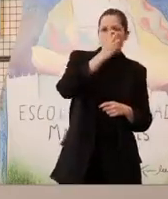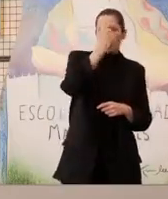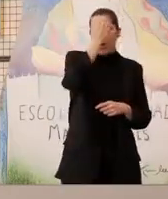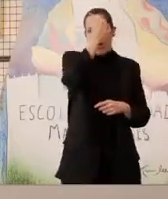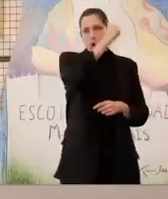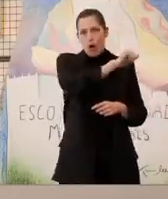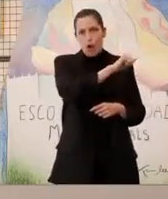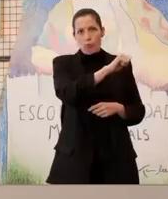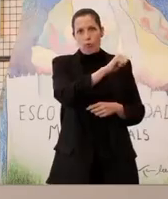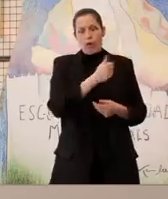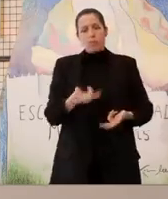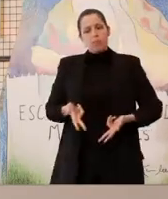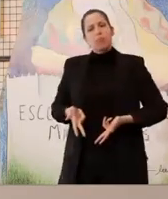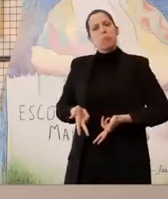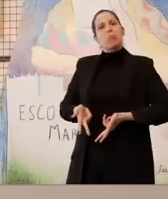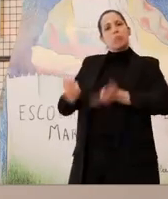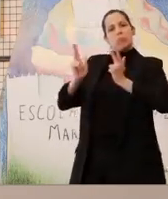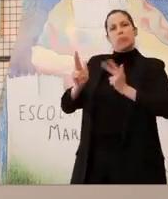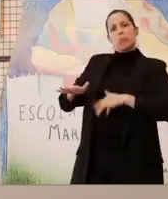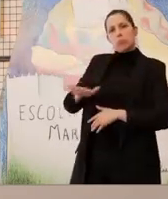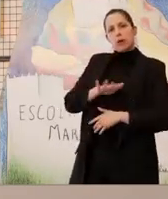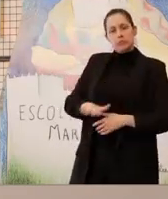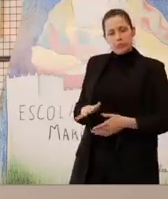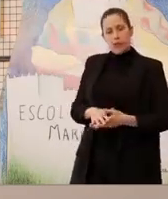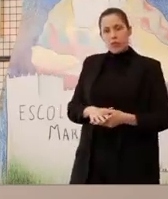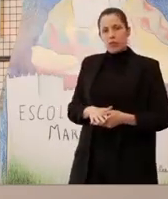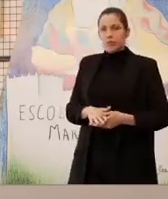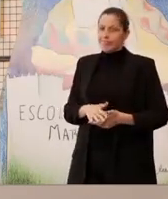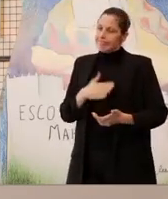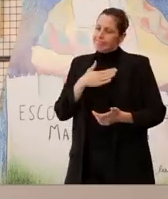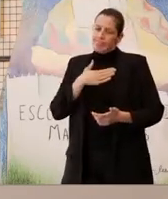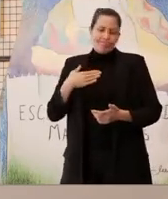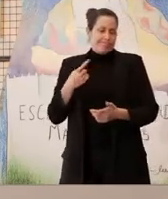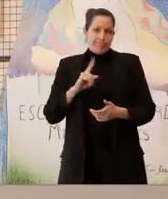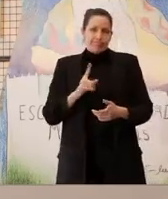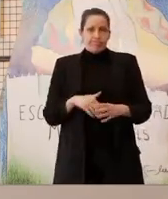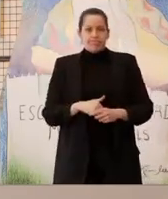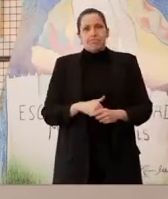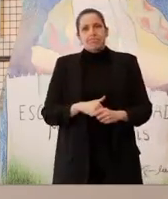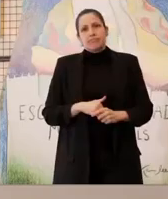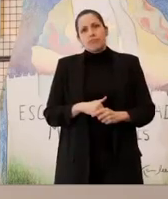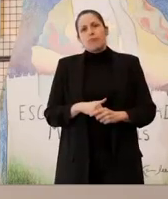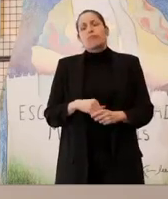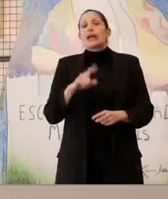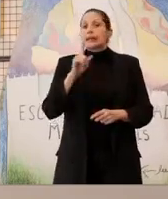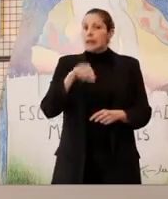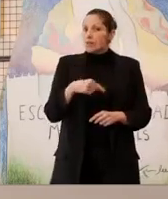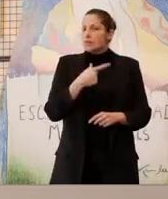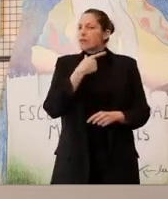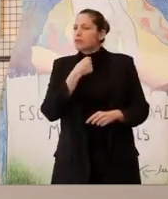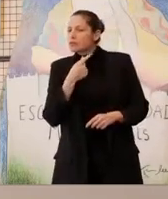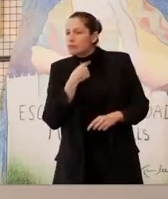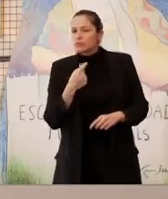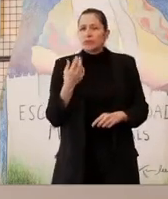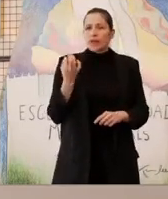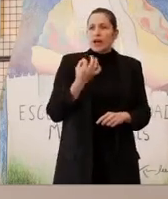espacio es estar vendida y así estamos en muy buena medida no y me ha gustado mucho como tanto